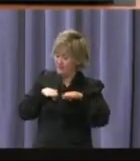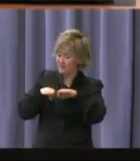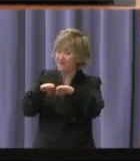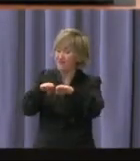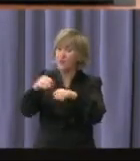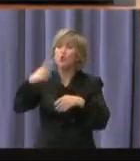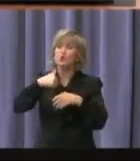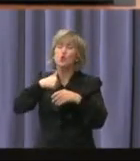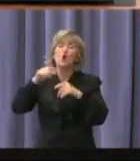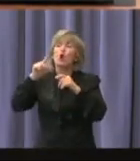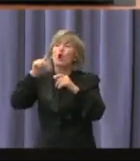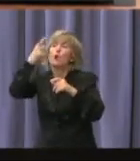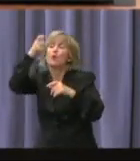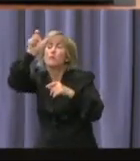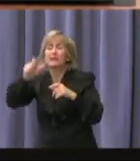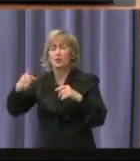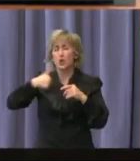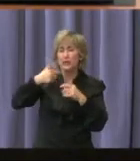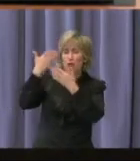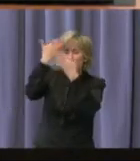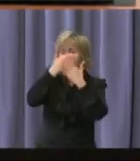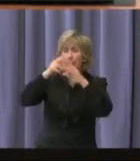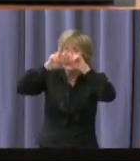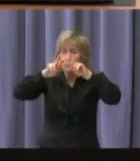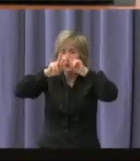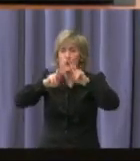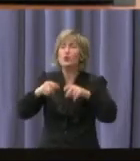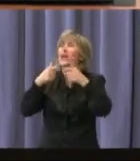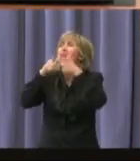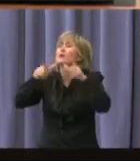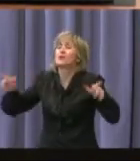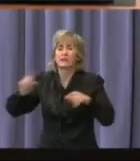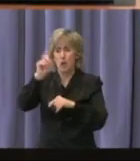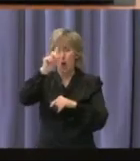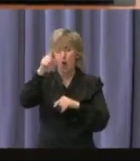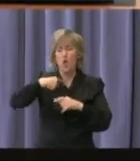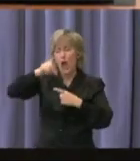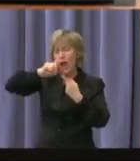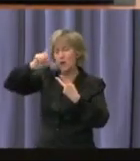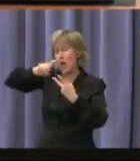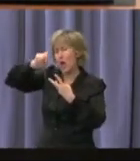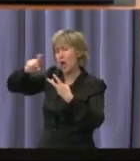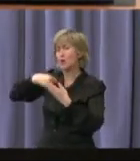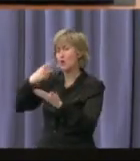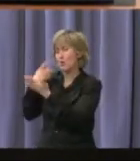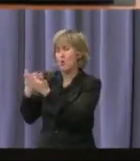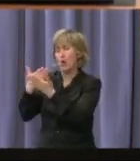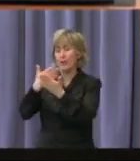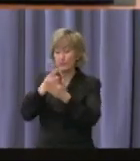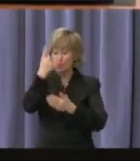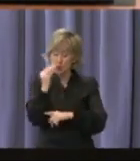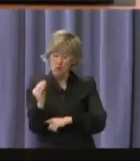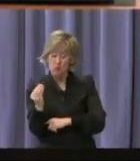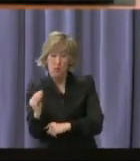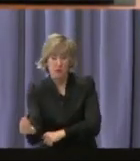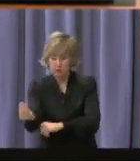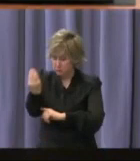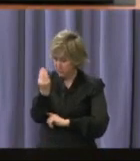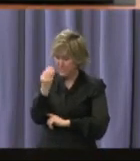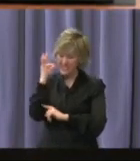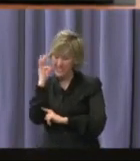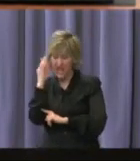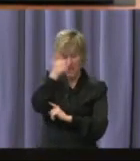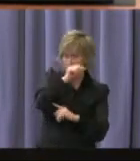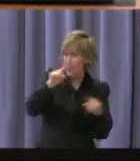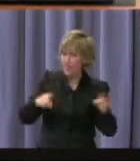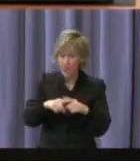Es que eso hay muchos estudios, años hechos, científicos, demostrados. Tú coges a un bebé, te da igual niño y niña, te da igual el coeficiente